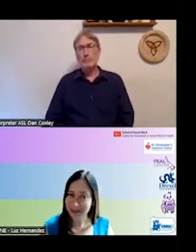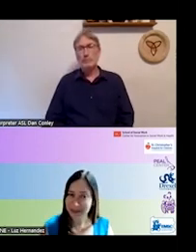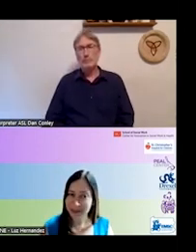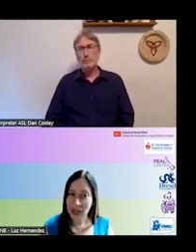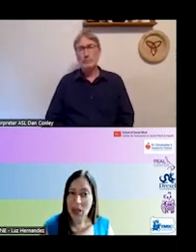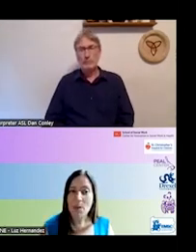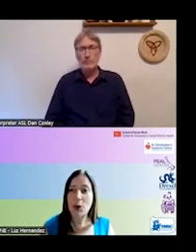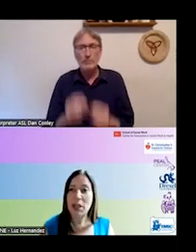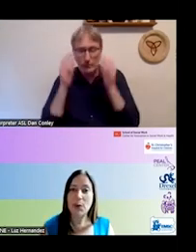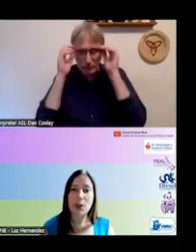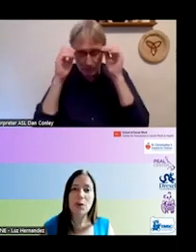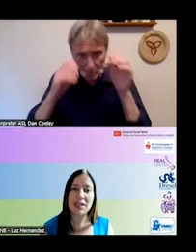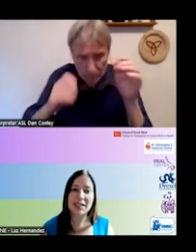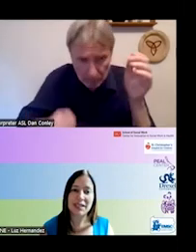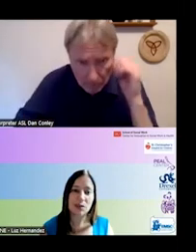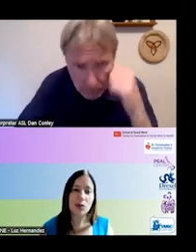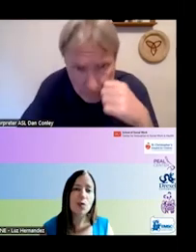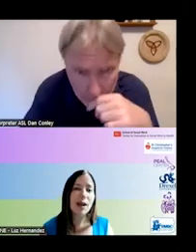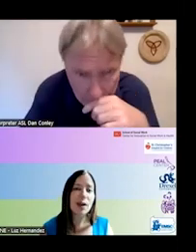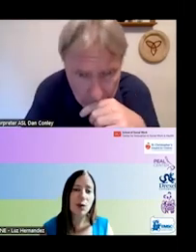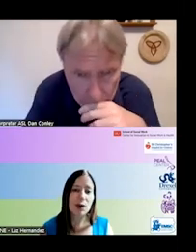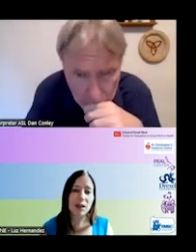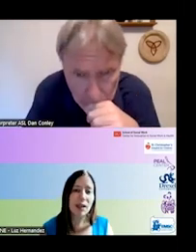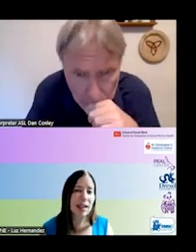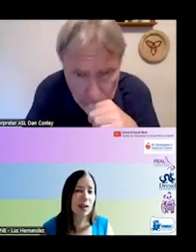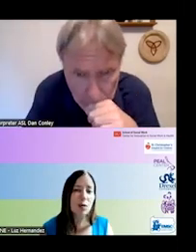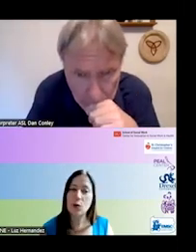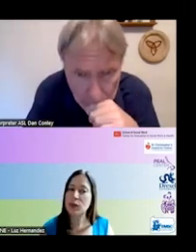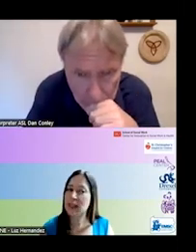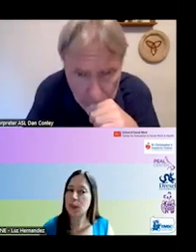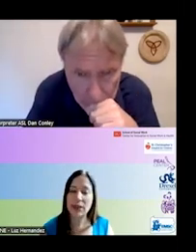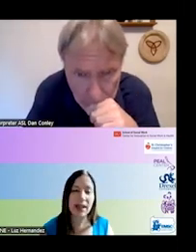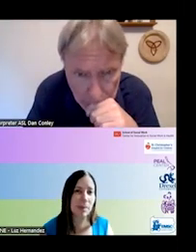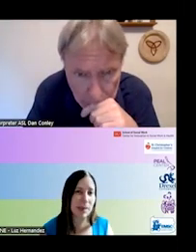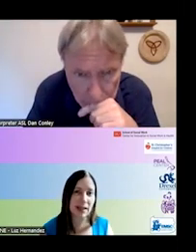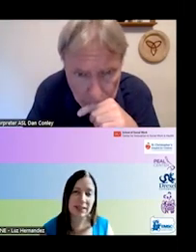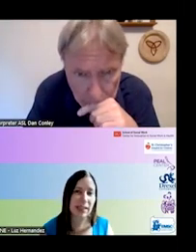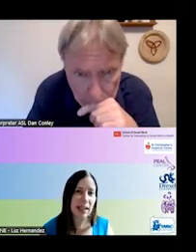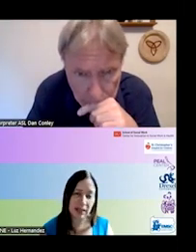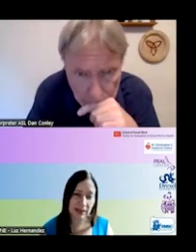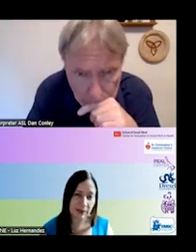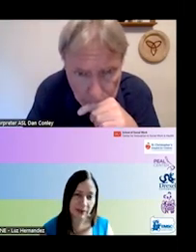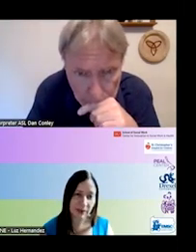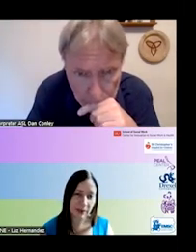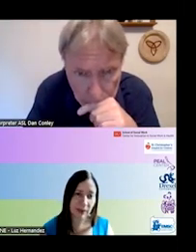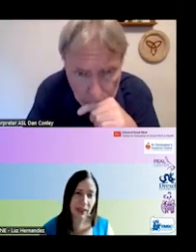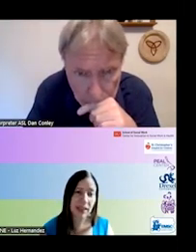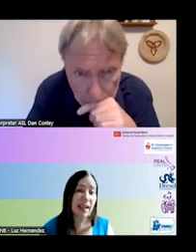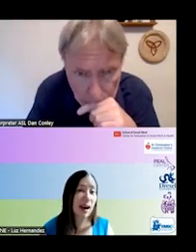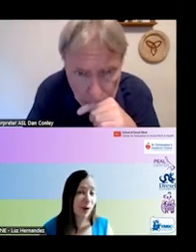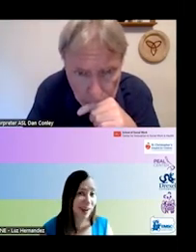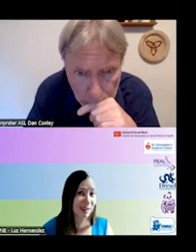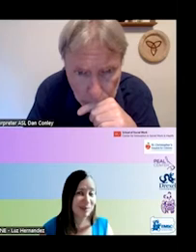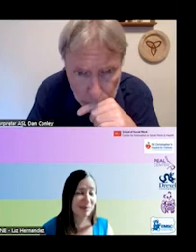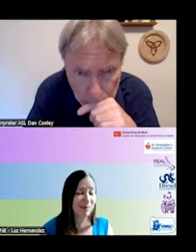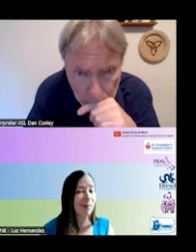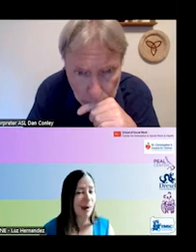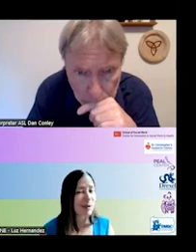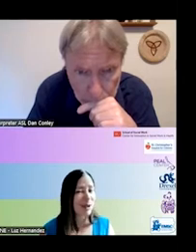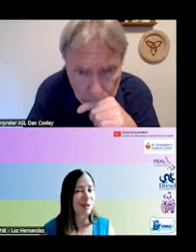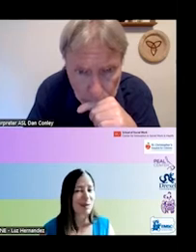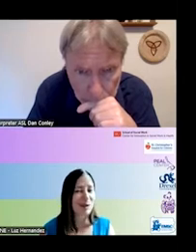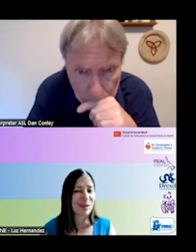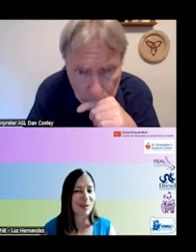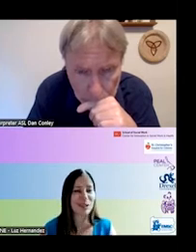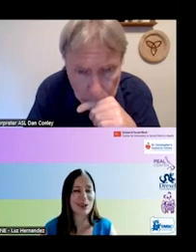pregunta? Porque podemos hacer un error que no se puede cambiar sin querer. Y ahora